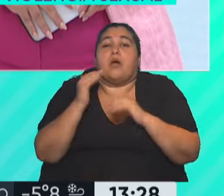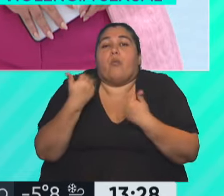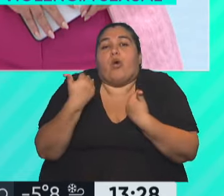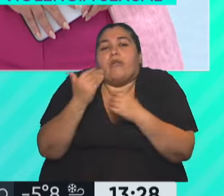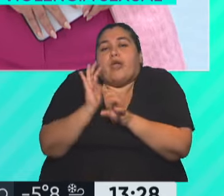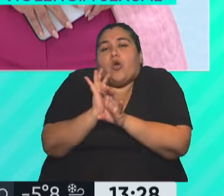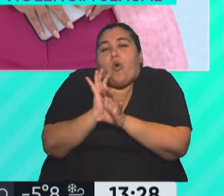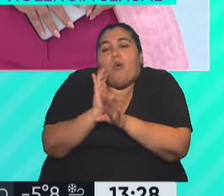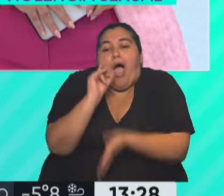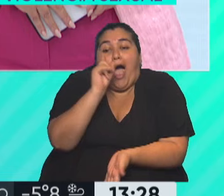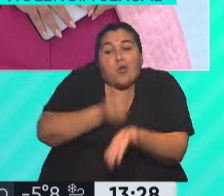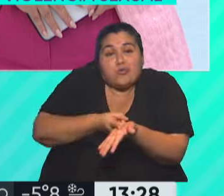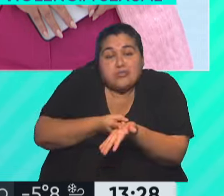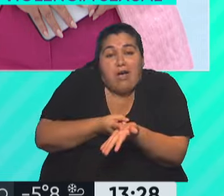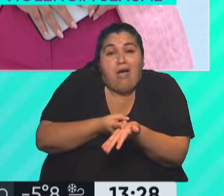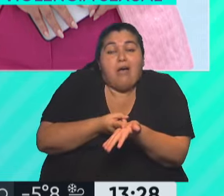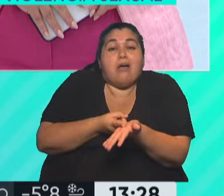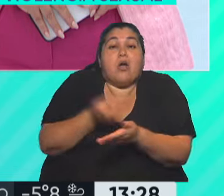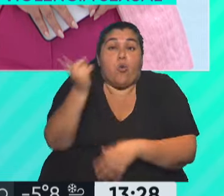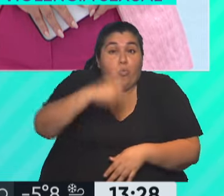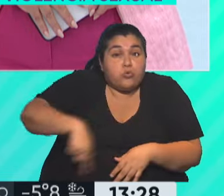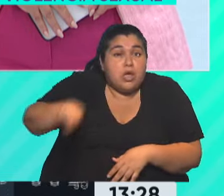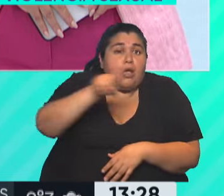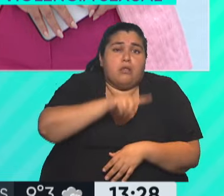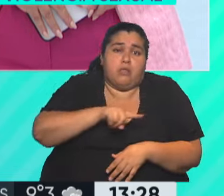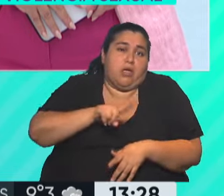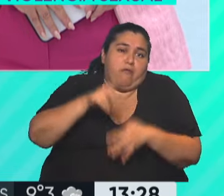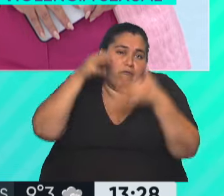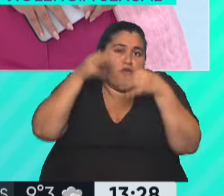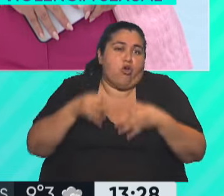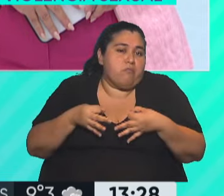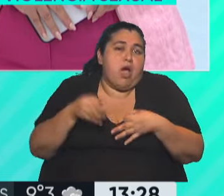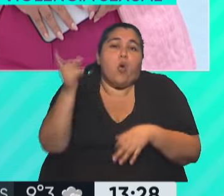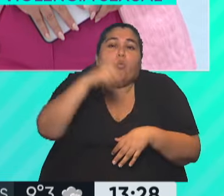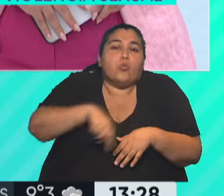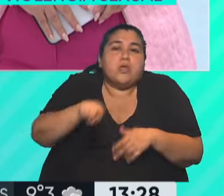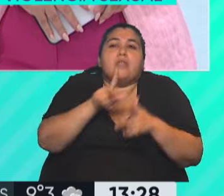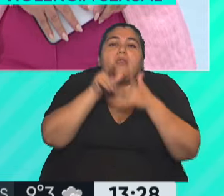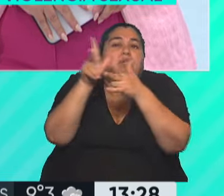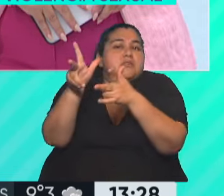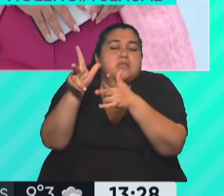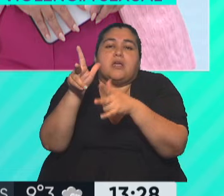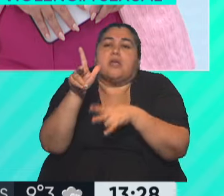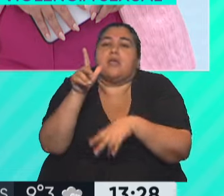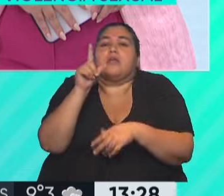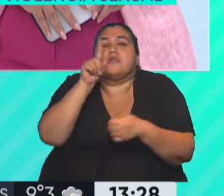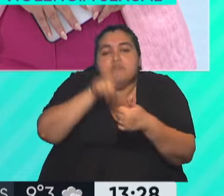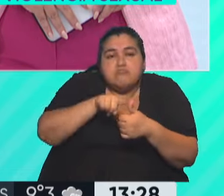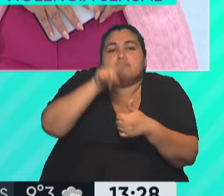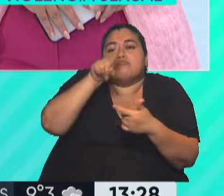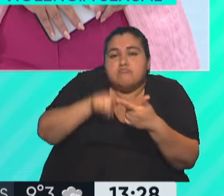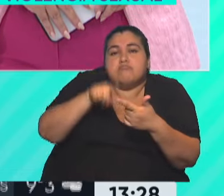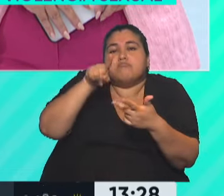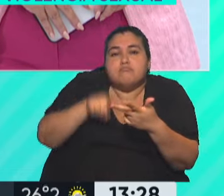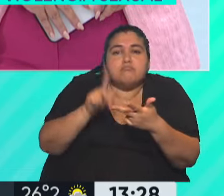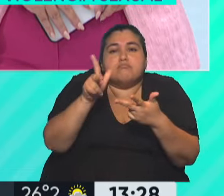formalizar la acusación. Ahí ya decirle ustedes, sí, formalmente, decirle ustedes han hecho tal, usted ha hecho tal cosa, usted ha hecho tal